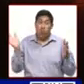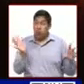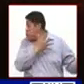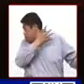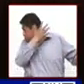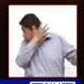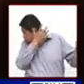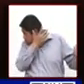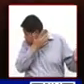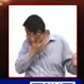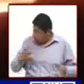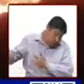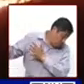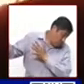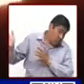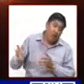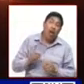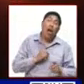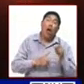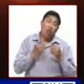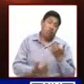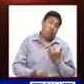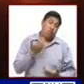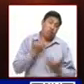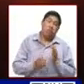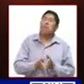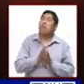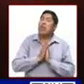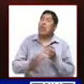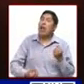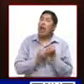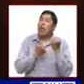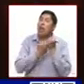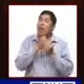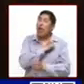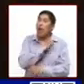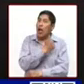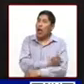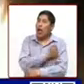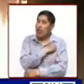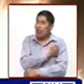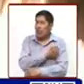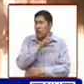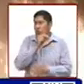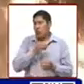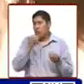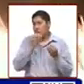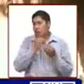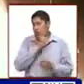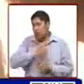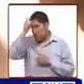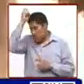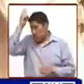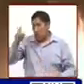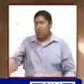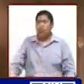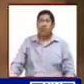vientos, este se ha revivado. Pobladores piden además el apoyo de las autoridades para evitar un mayor prejuicio.